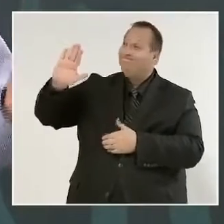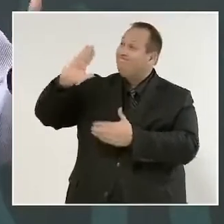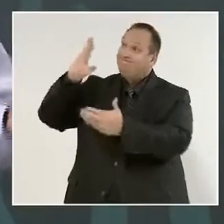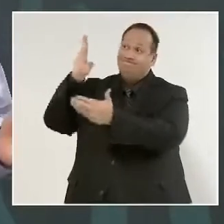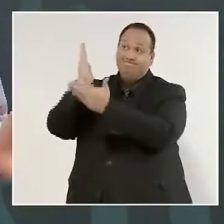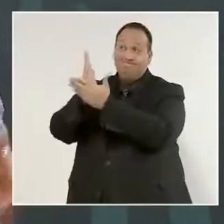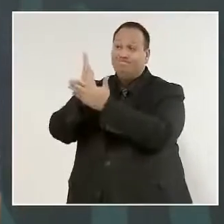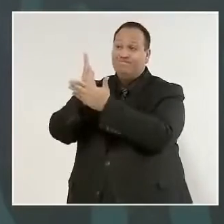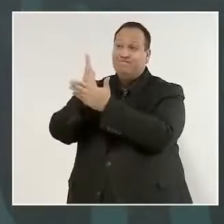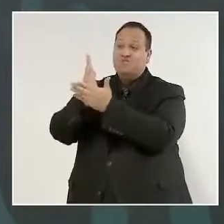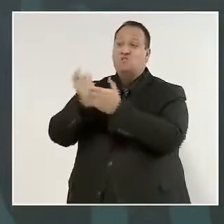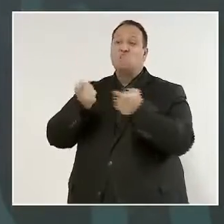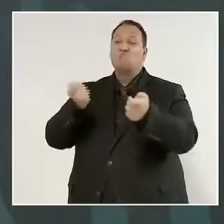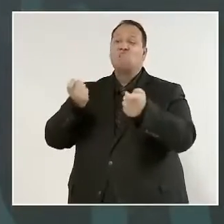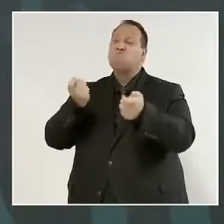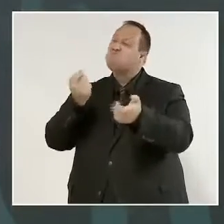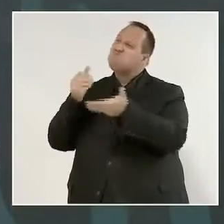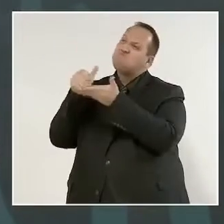echó del poder